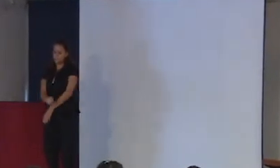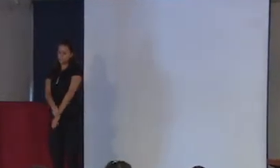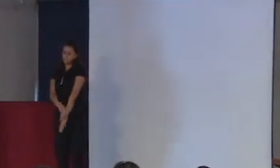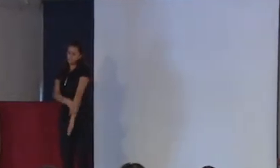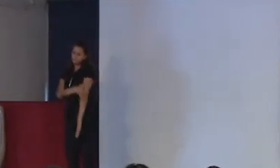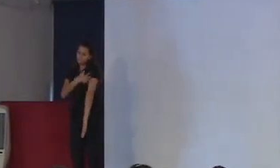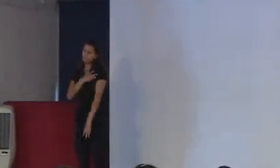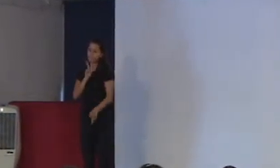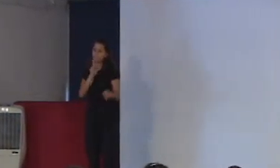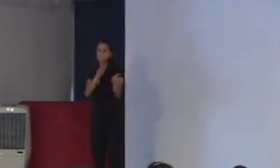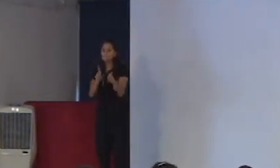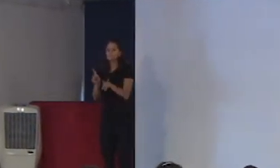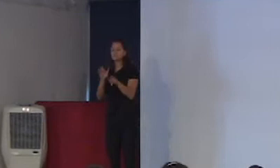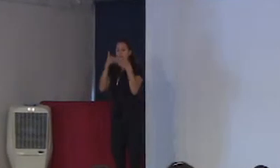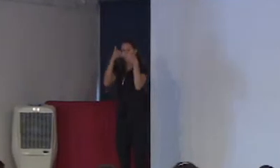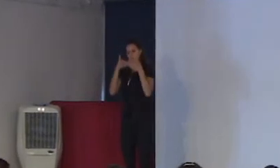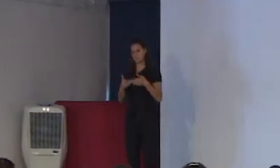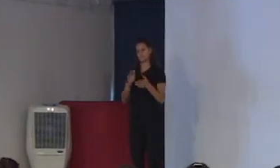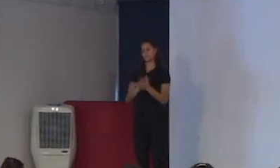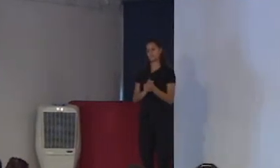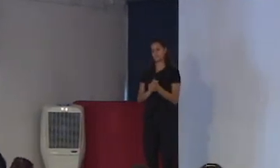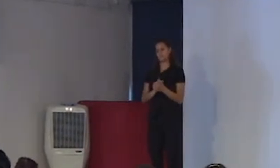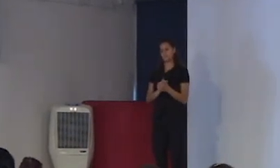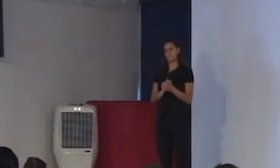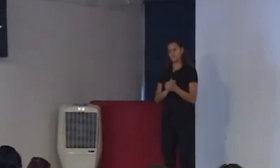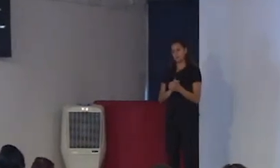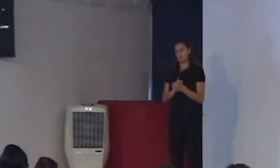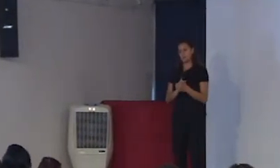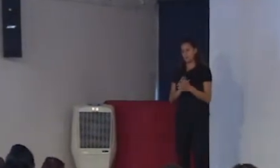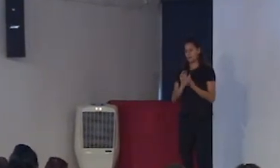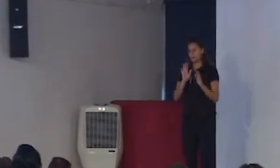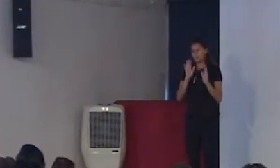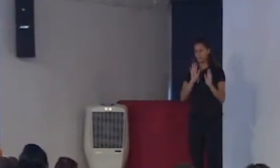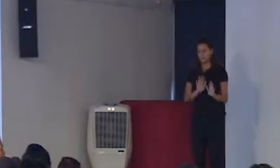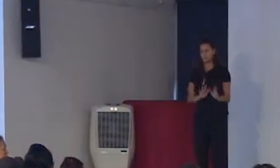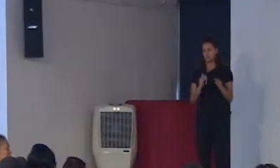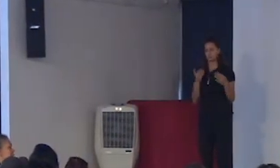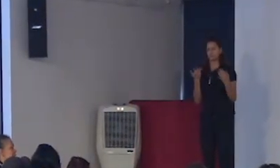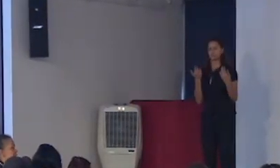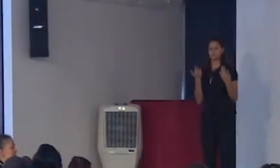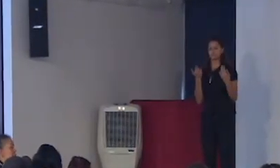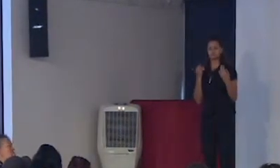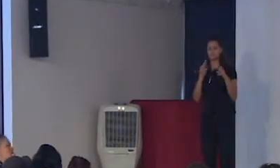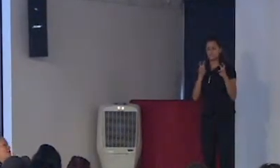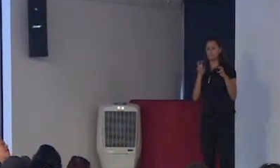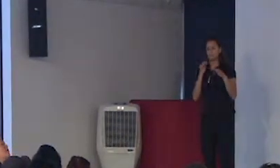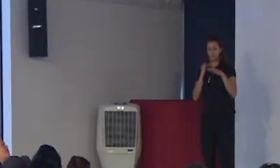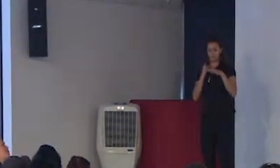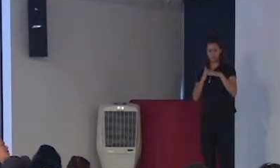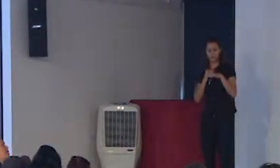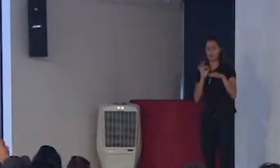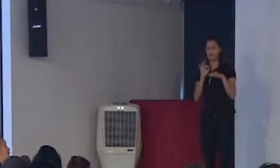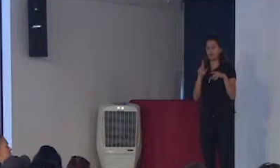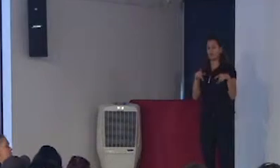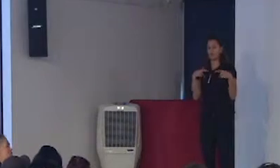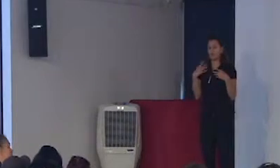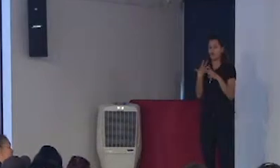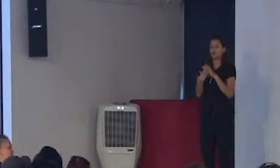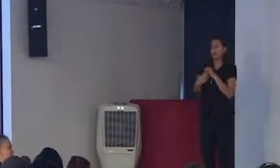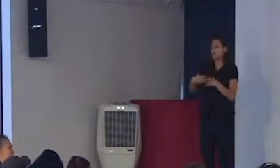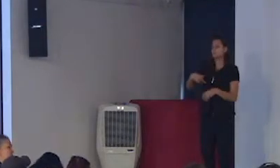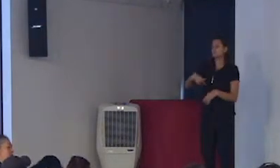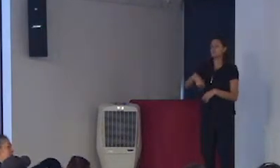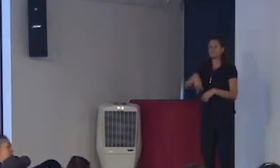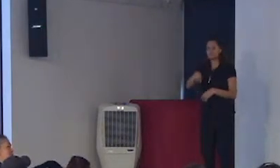se con las personas en condiciones de discapacidad, sea en la entidad o sea en la vía pública, porque hay